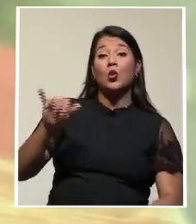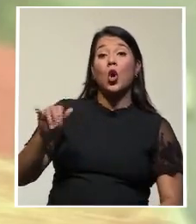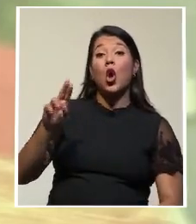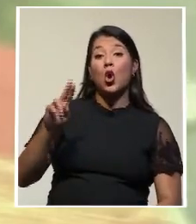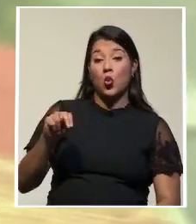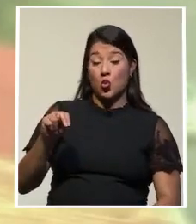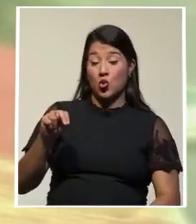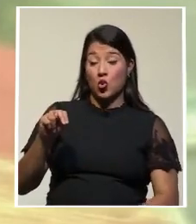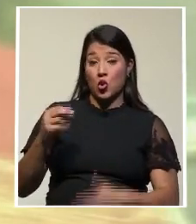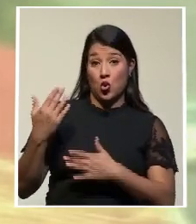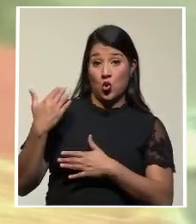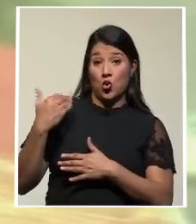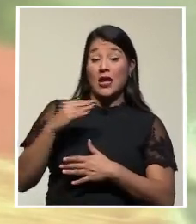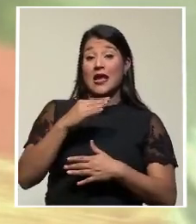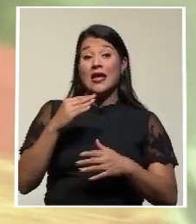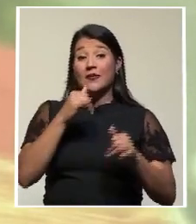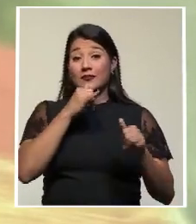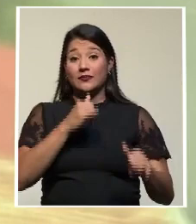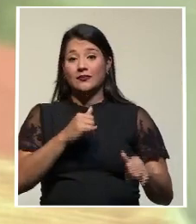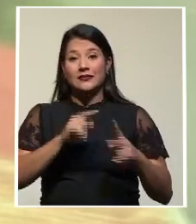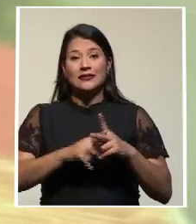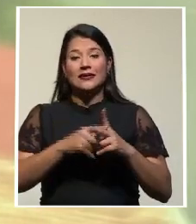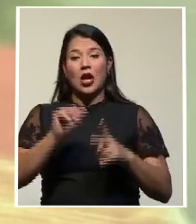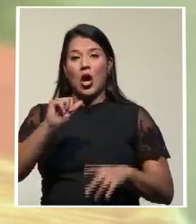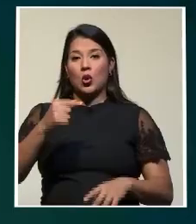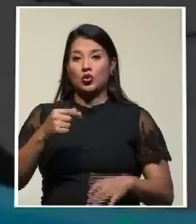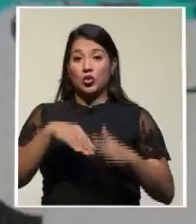a inicios de agosto.